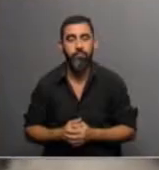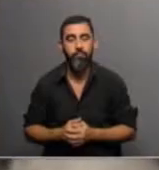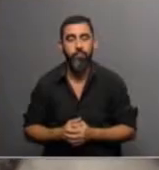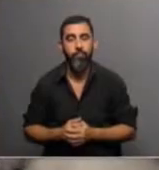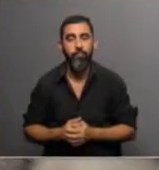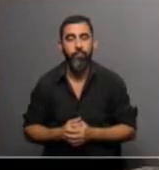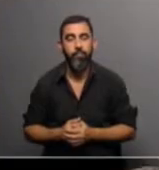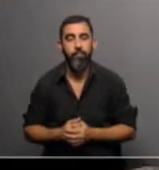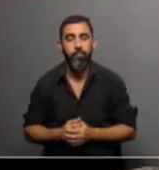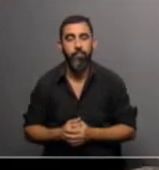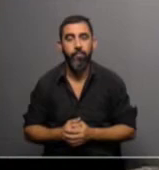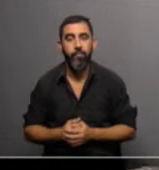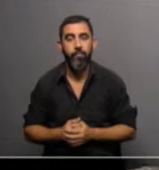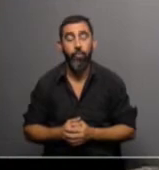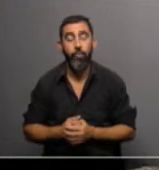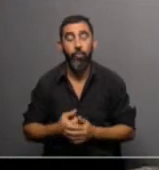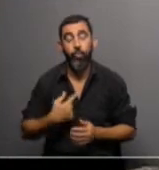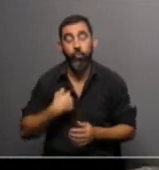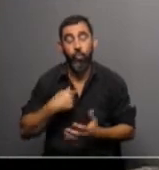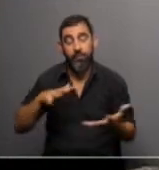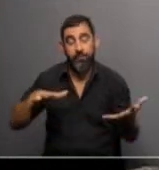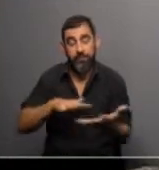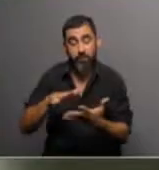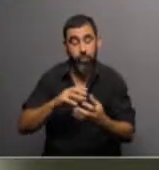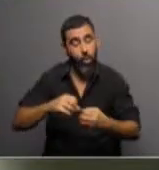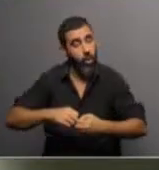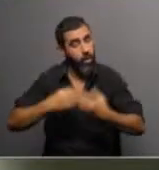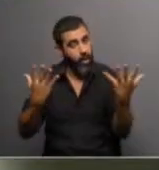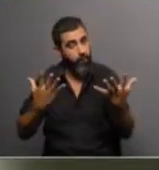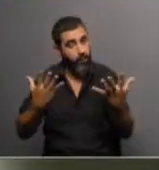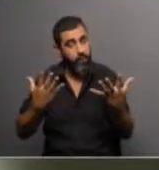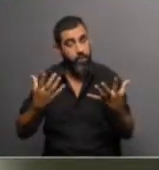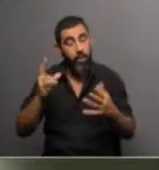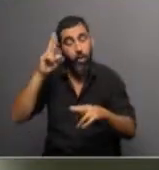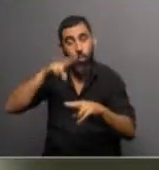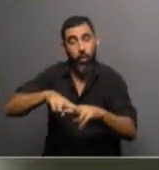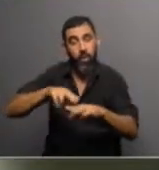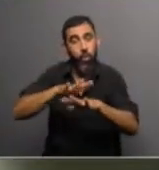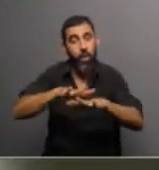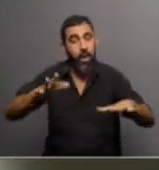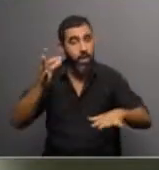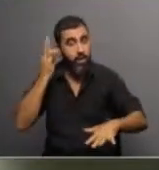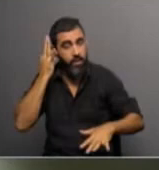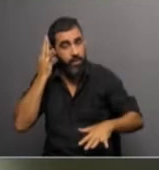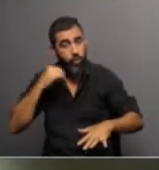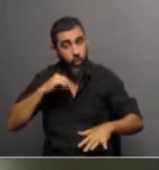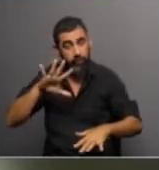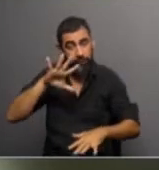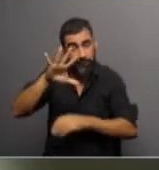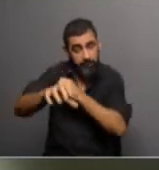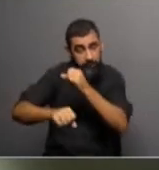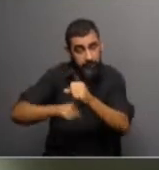y pensé. Yo viví una situación muy grave, digamos que fue la muerte de una niña en mi vida, que determinó que durante 5